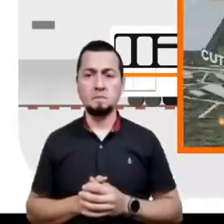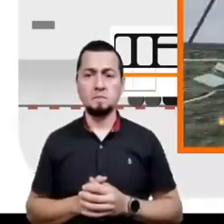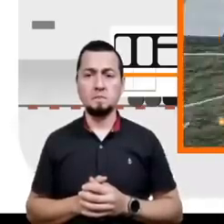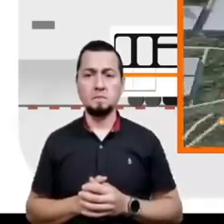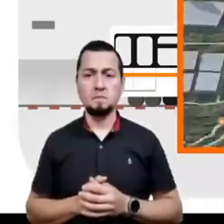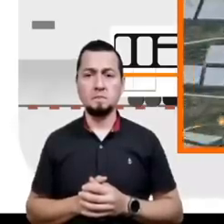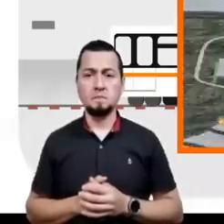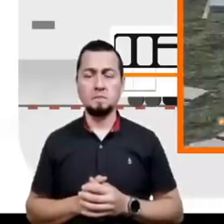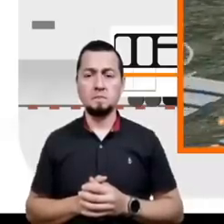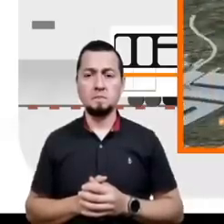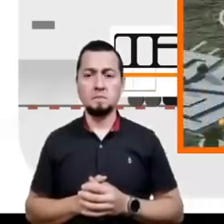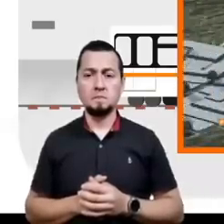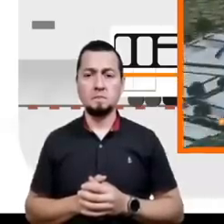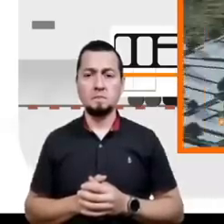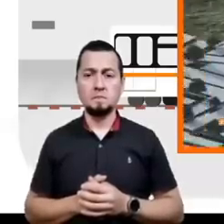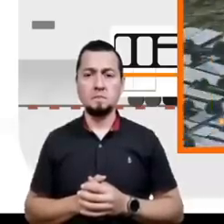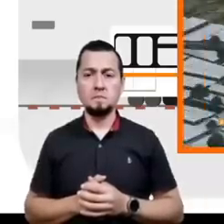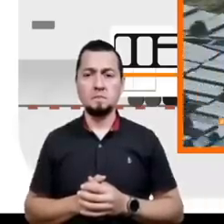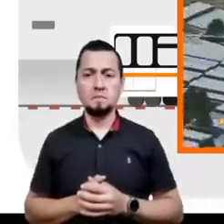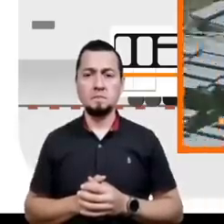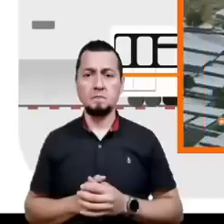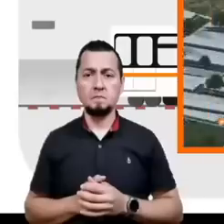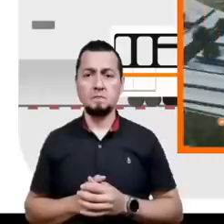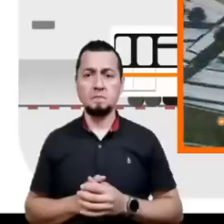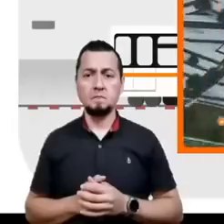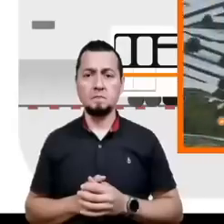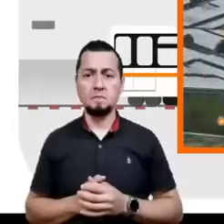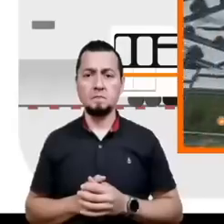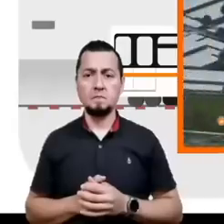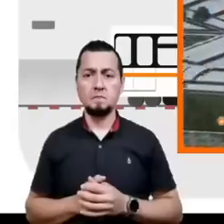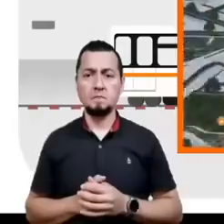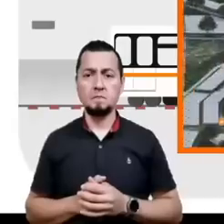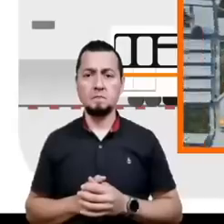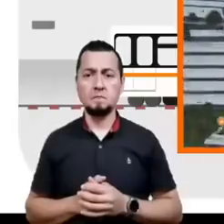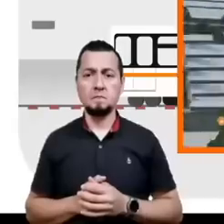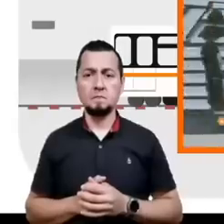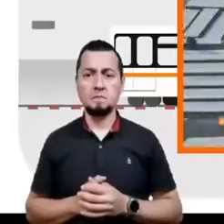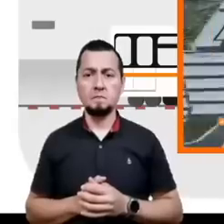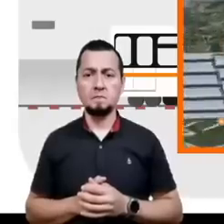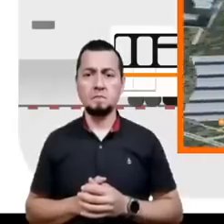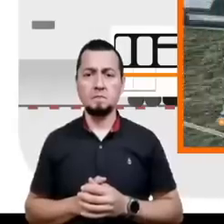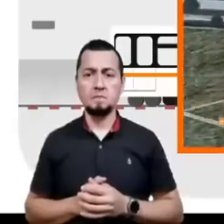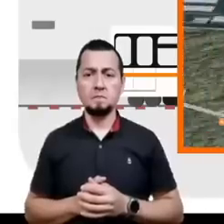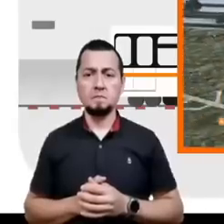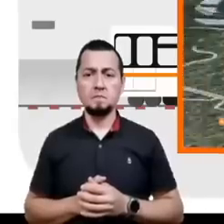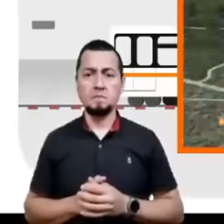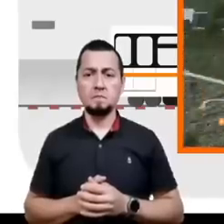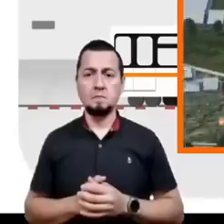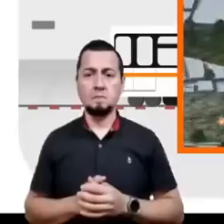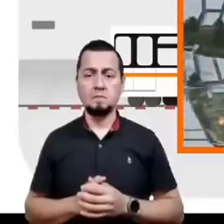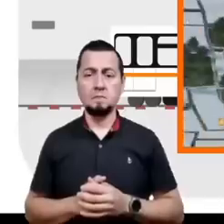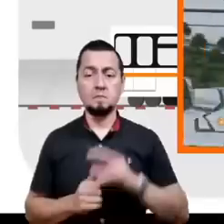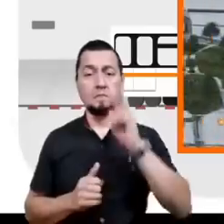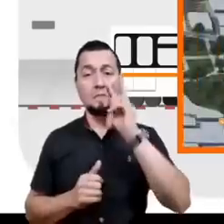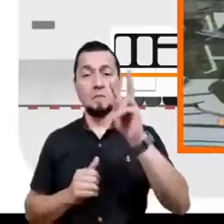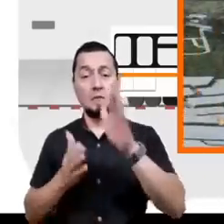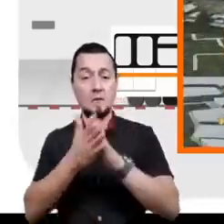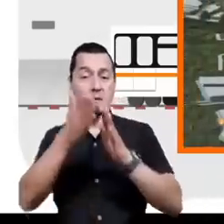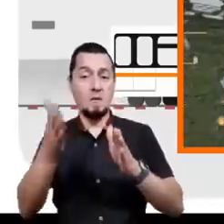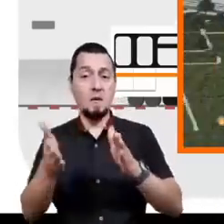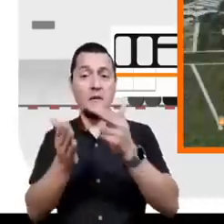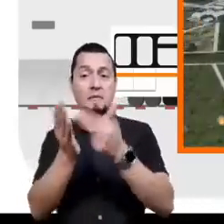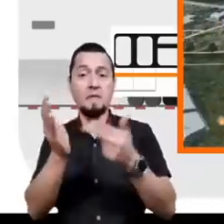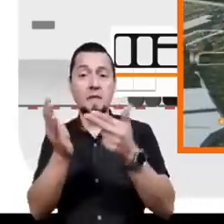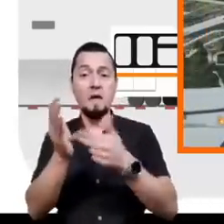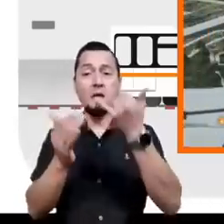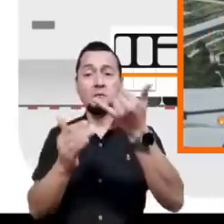total de la obra se estimó en 9.725 millones de pesos, en donde